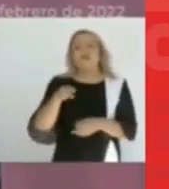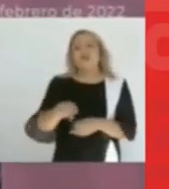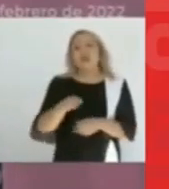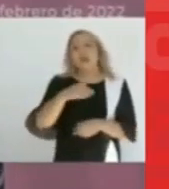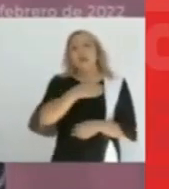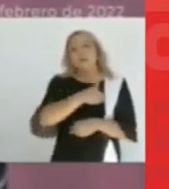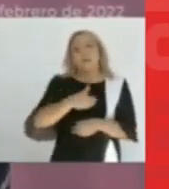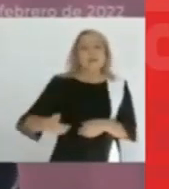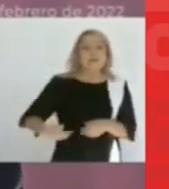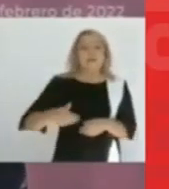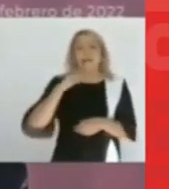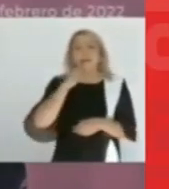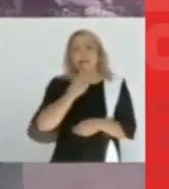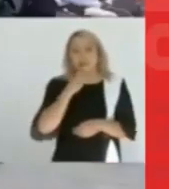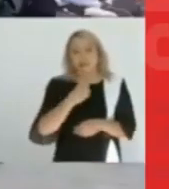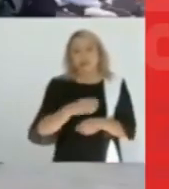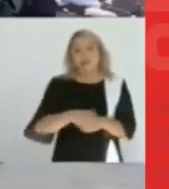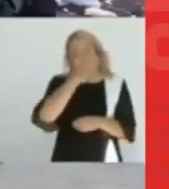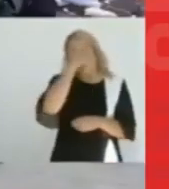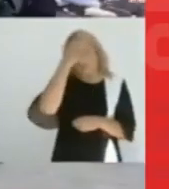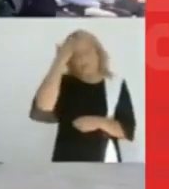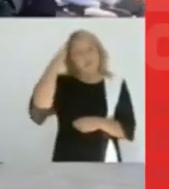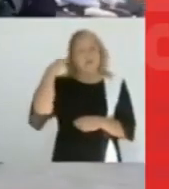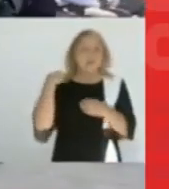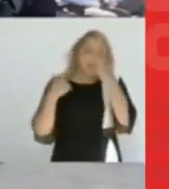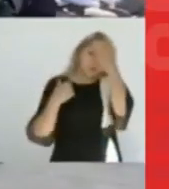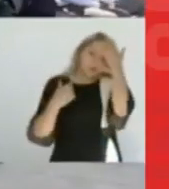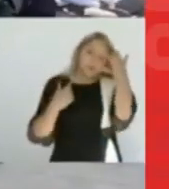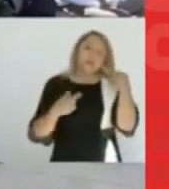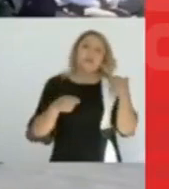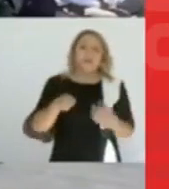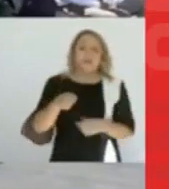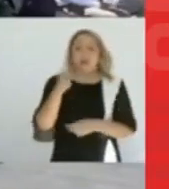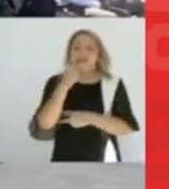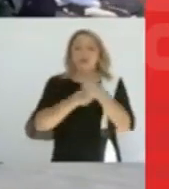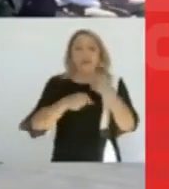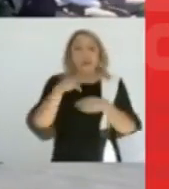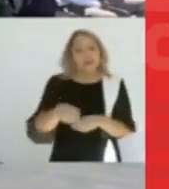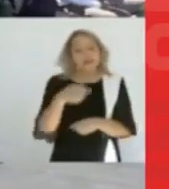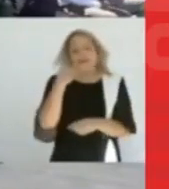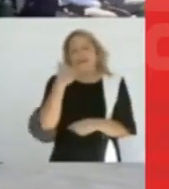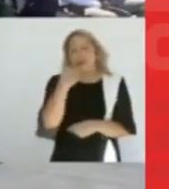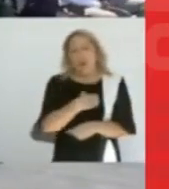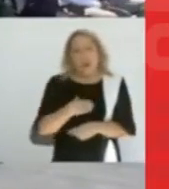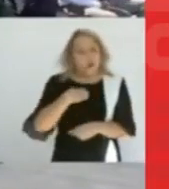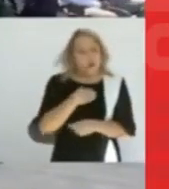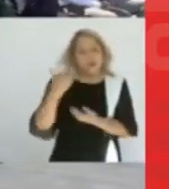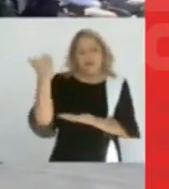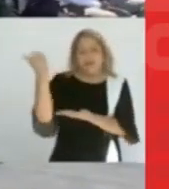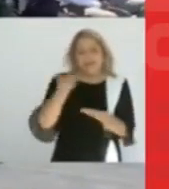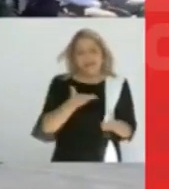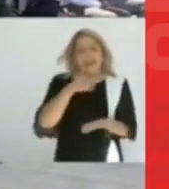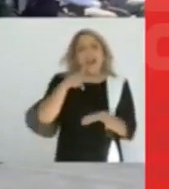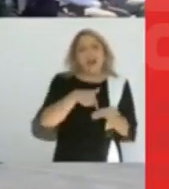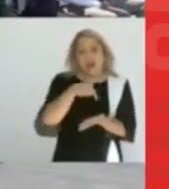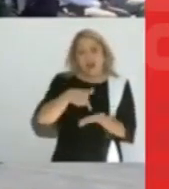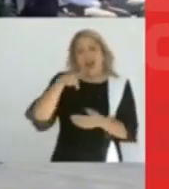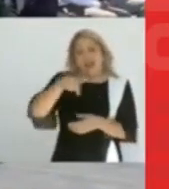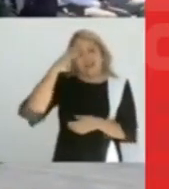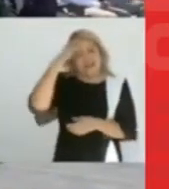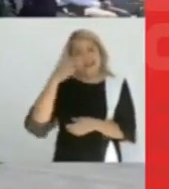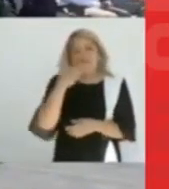manuel lópez obrador cuya presencia siempre grata necesaria en el estado de